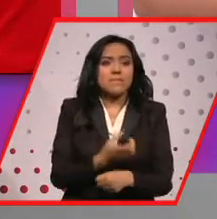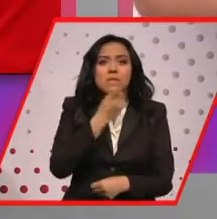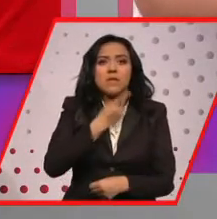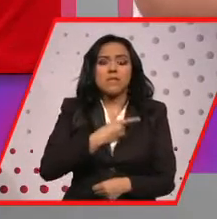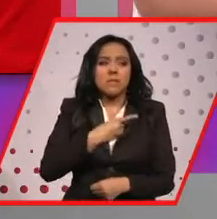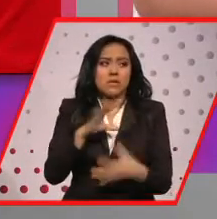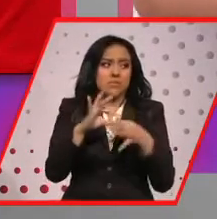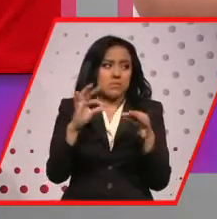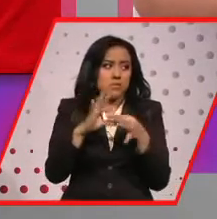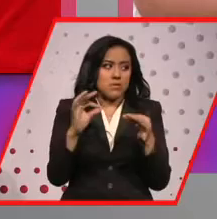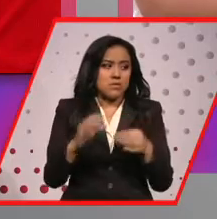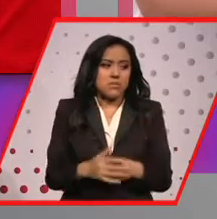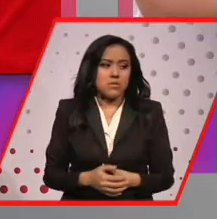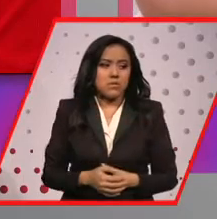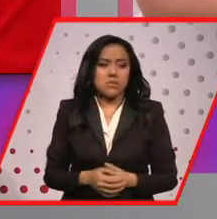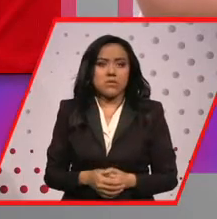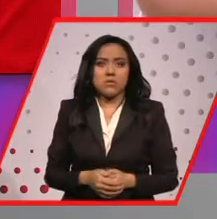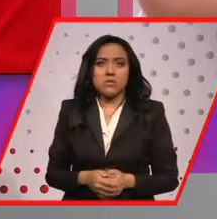Cuéntame.